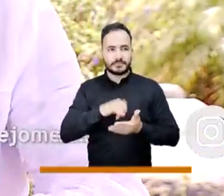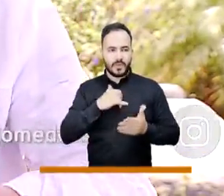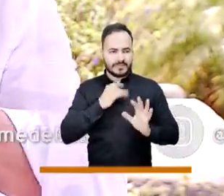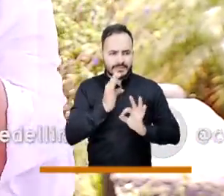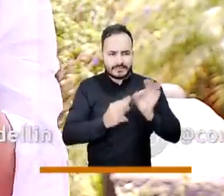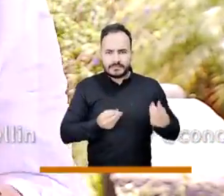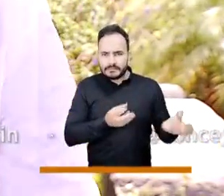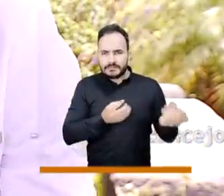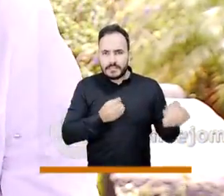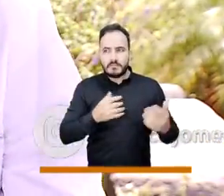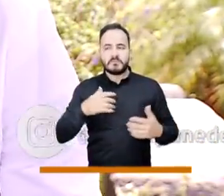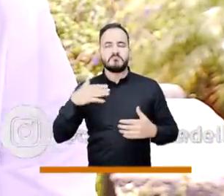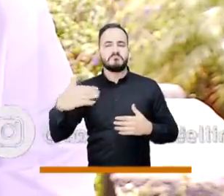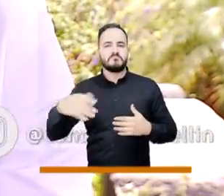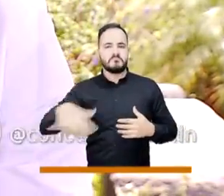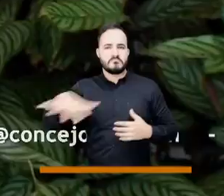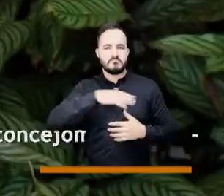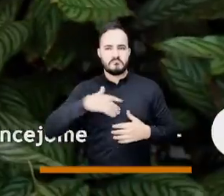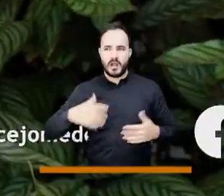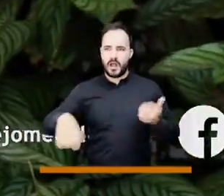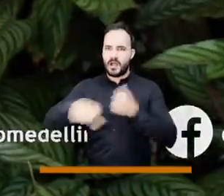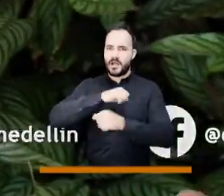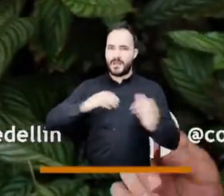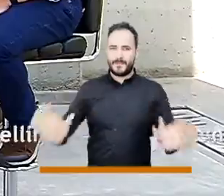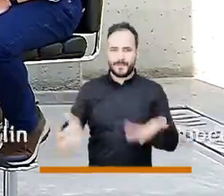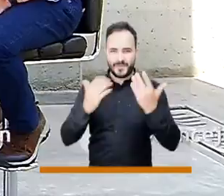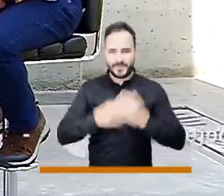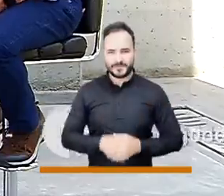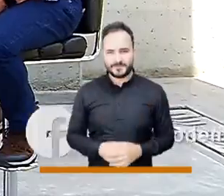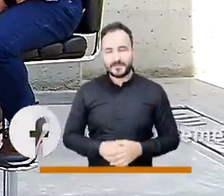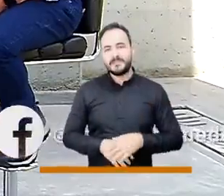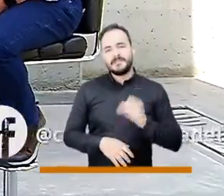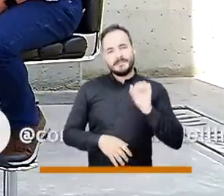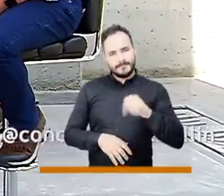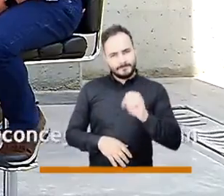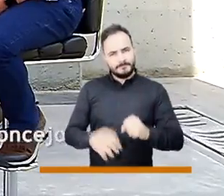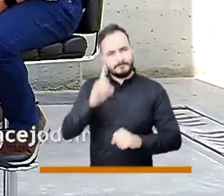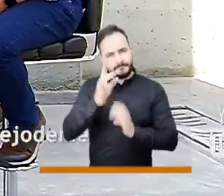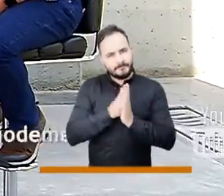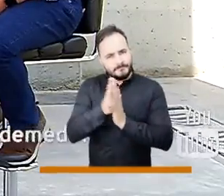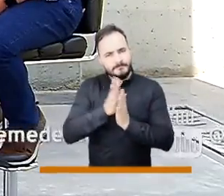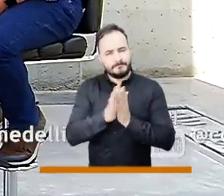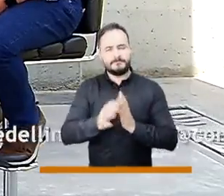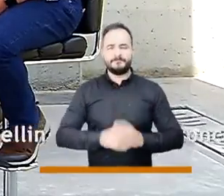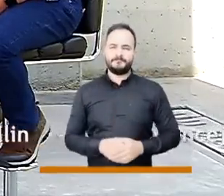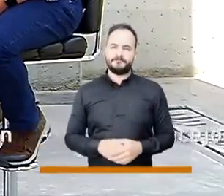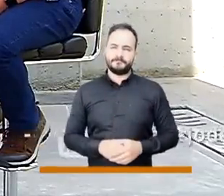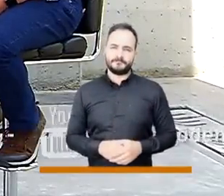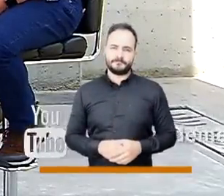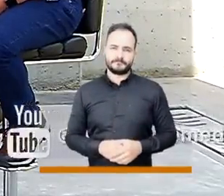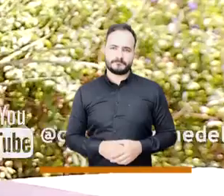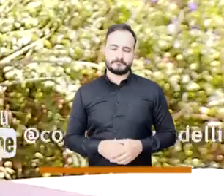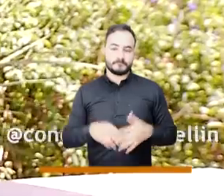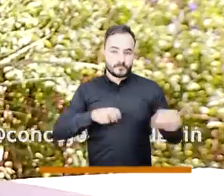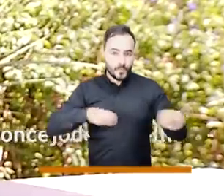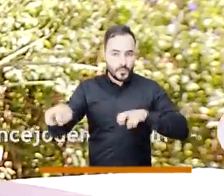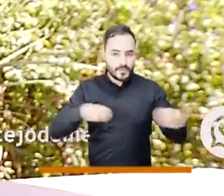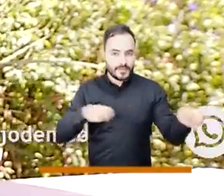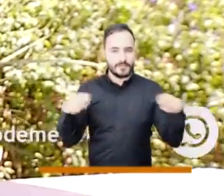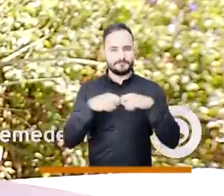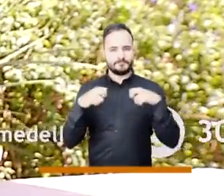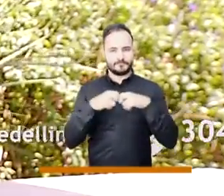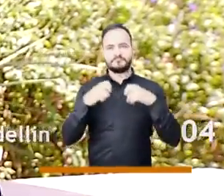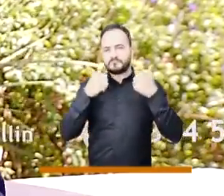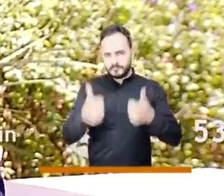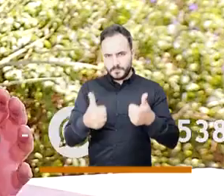pagar y multiplicar en el largo plazo. Ahora, una cosa ahí como muy importante mencionar, y es que ahí estamos hablando un poco desde la